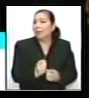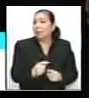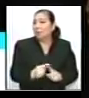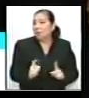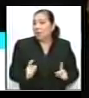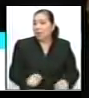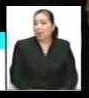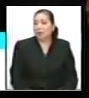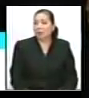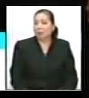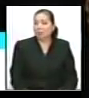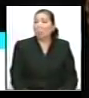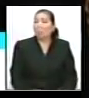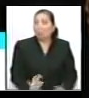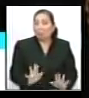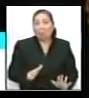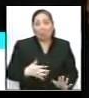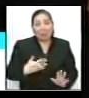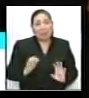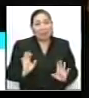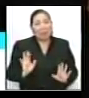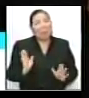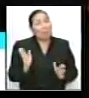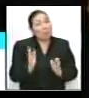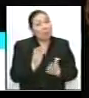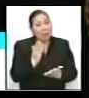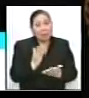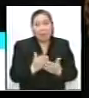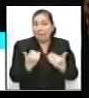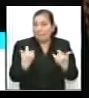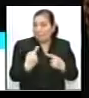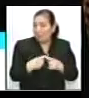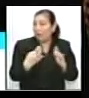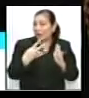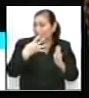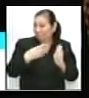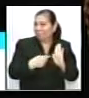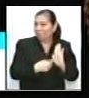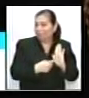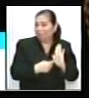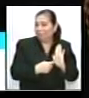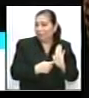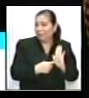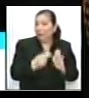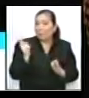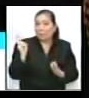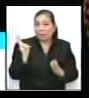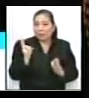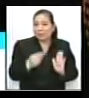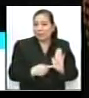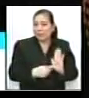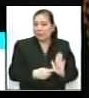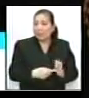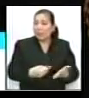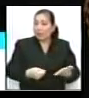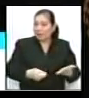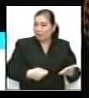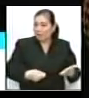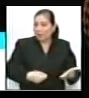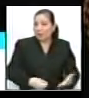ubicarlos. Eso puede ocurrir, presidenta. Pero aquí hay testimonios de profesores que aparecen